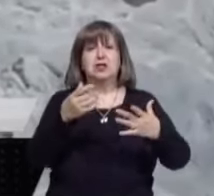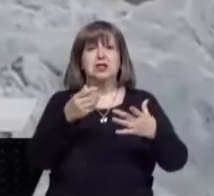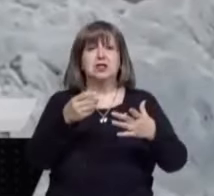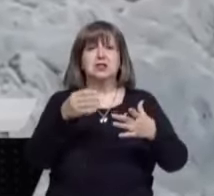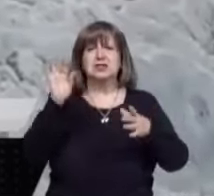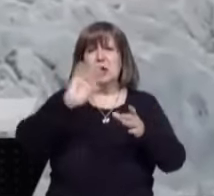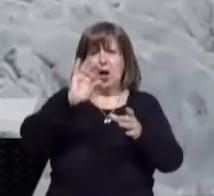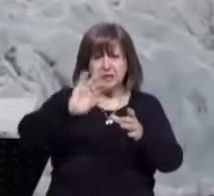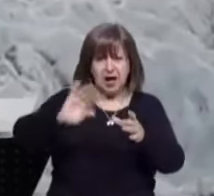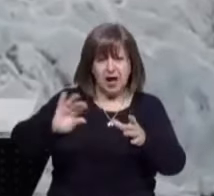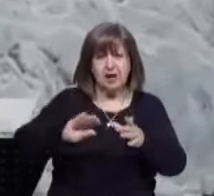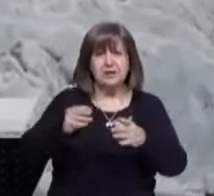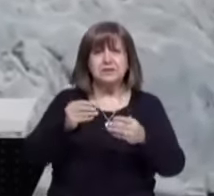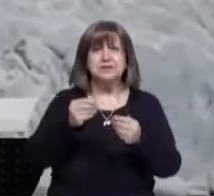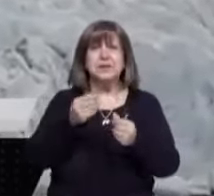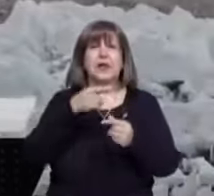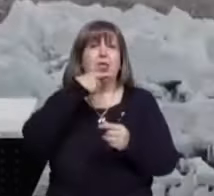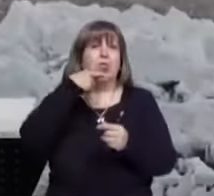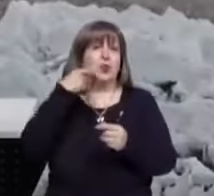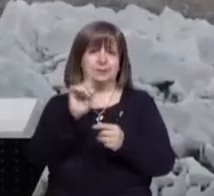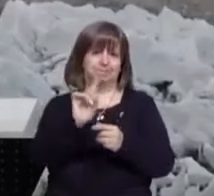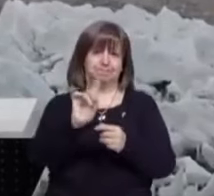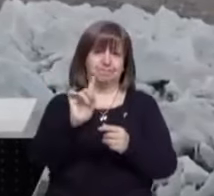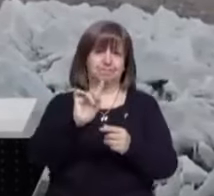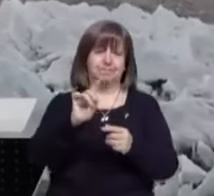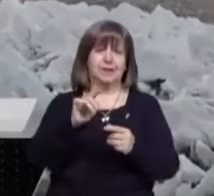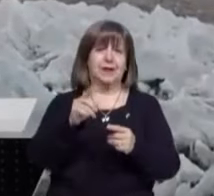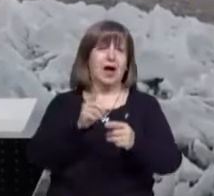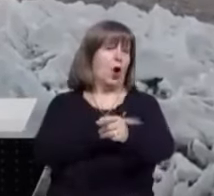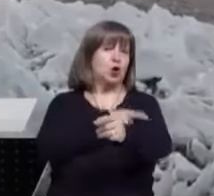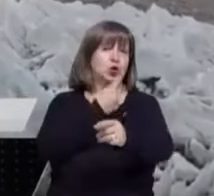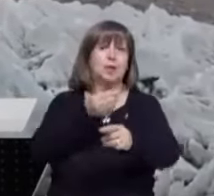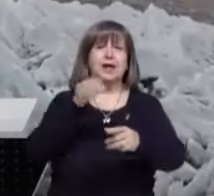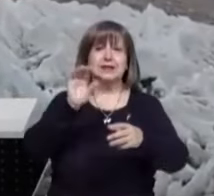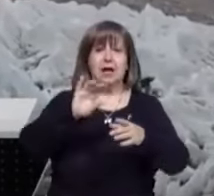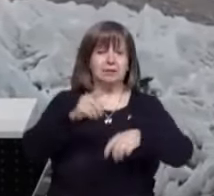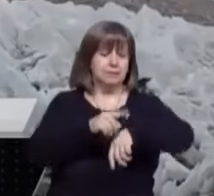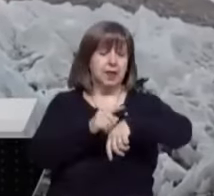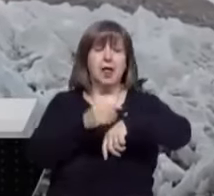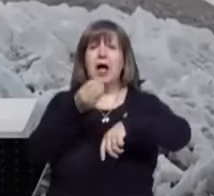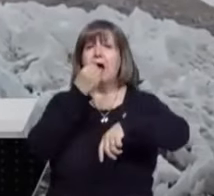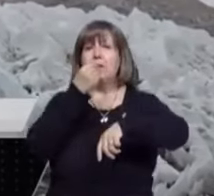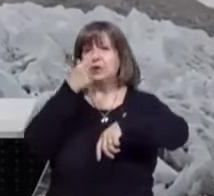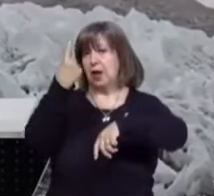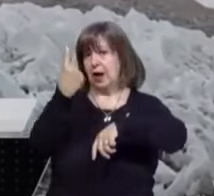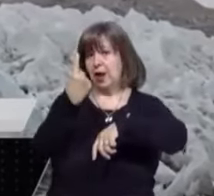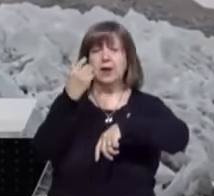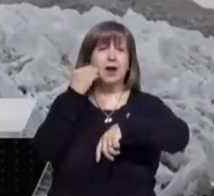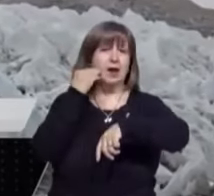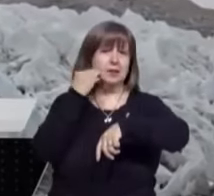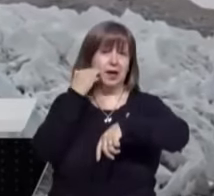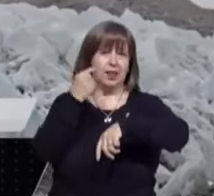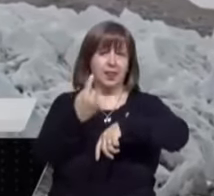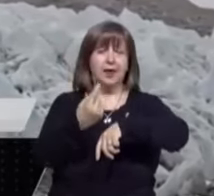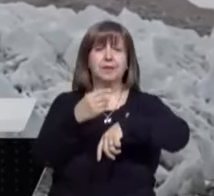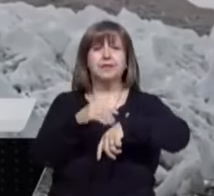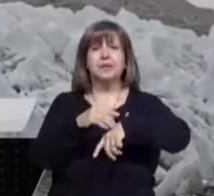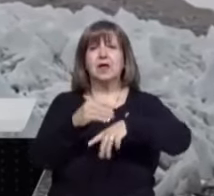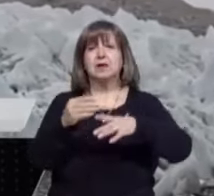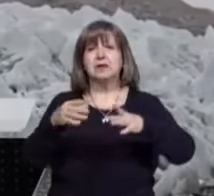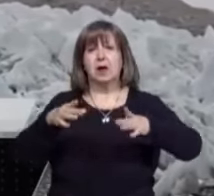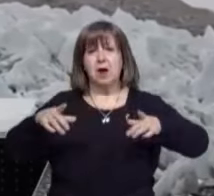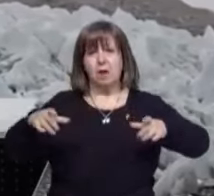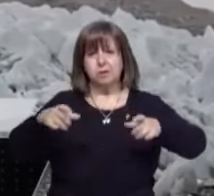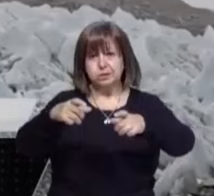cosas saladas. Es raro que coman algo dulce. El almuerzo es a la 1. También es todo un